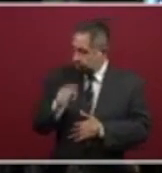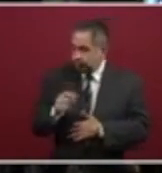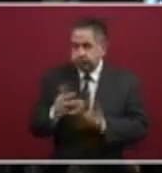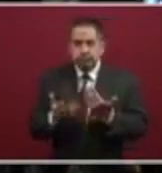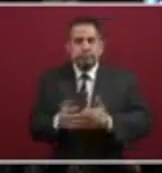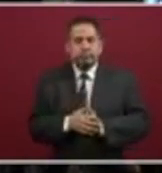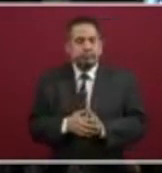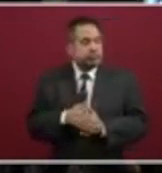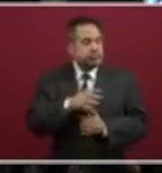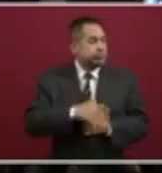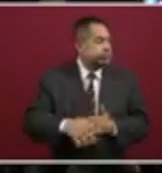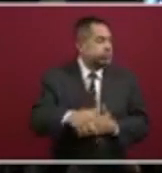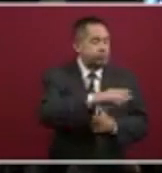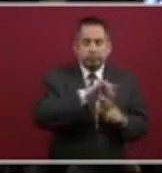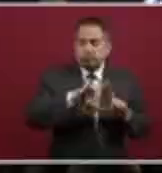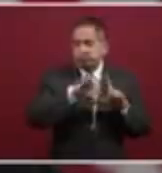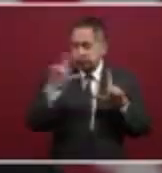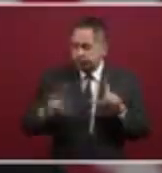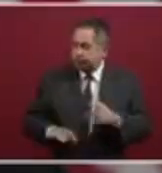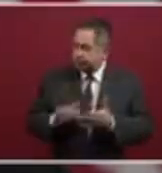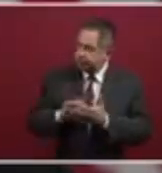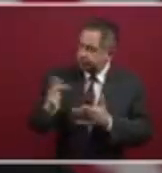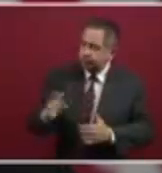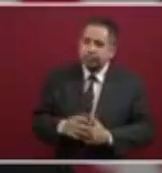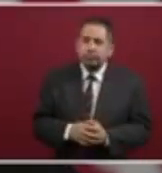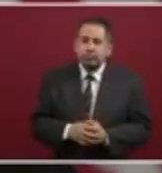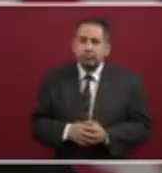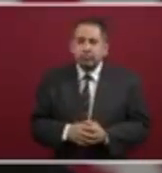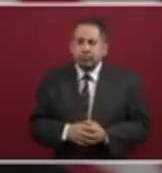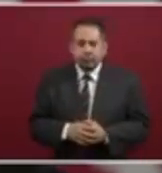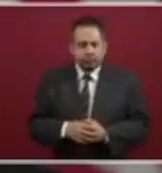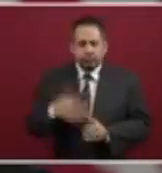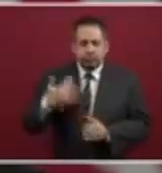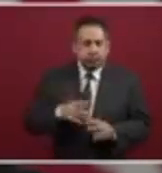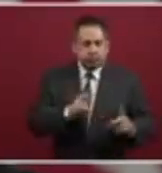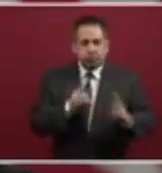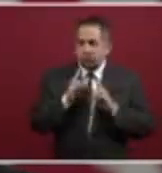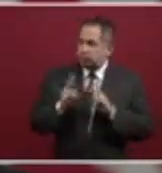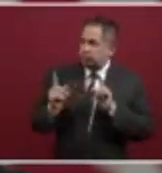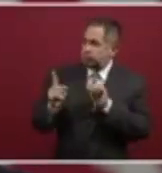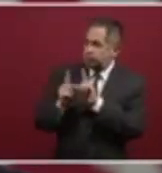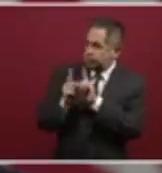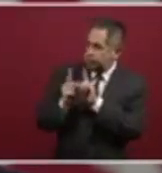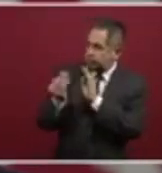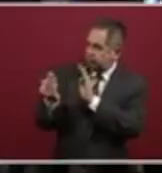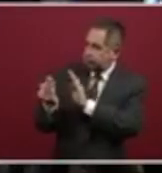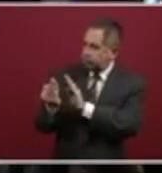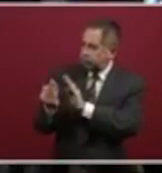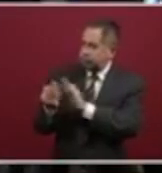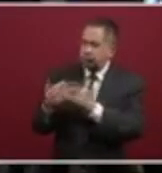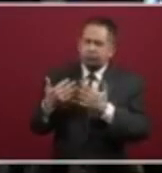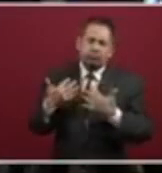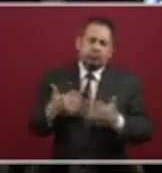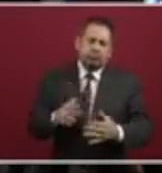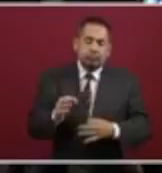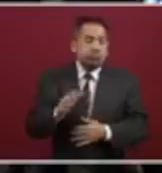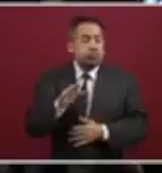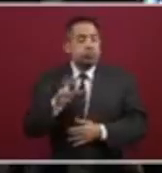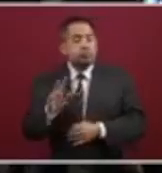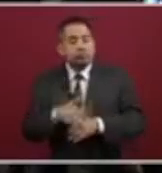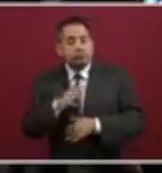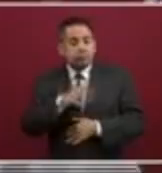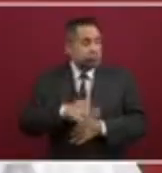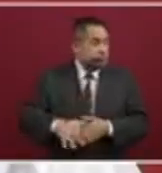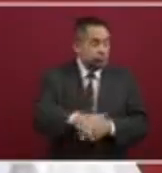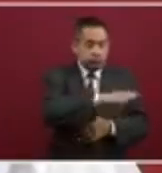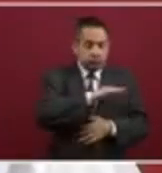del magisterio nacional. Es un gran honor estar cerca de usted, porque los indígenas hemos visto a